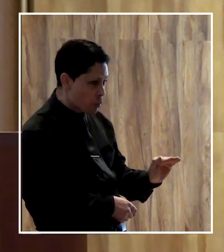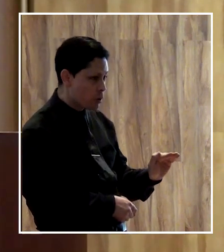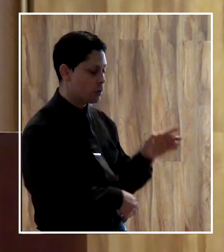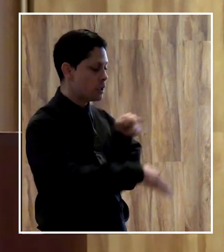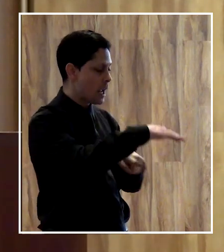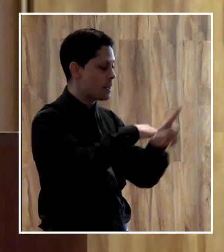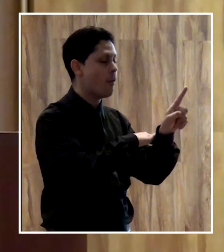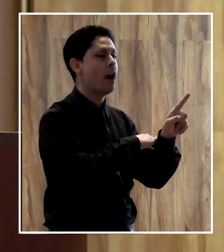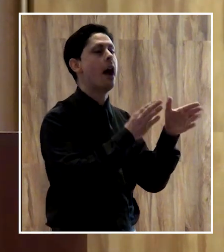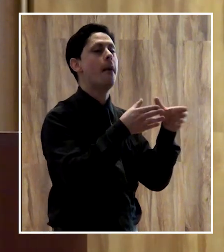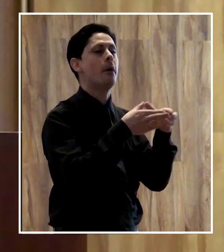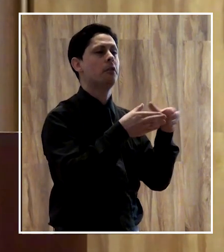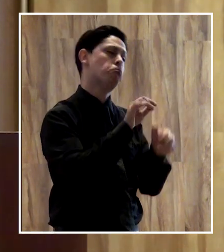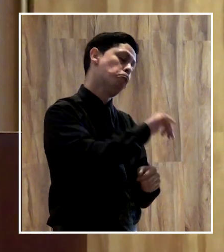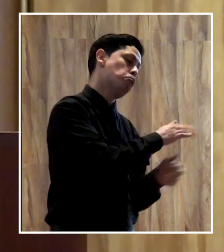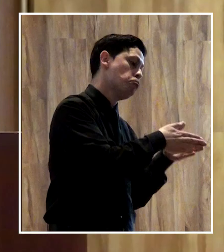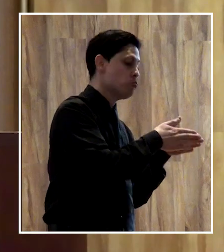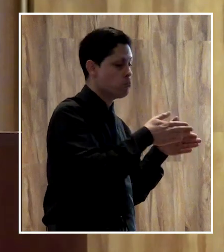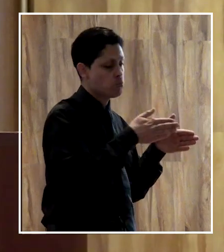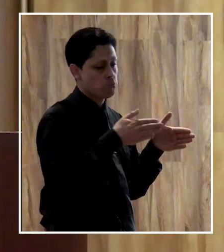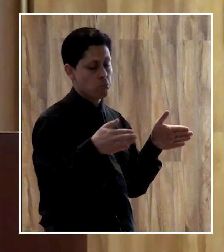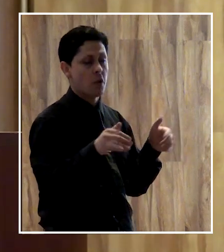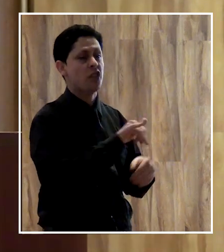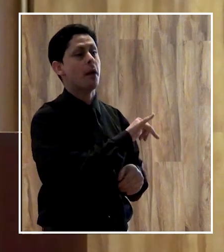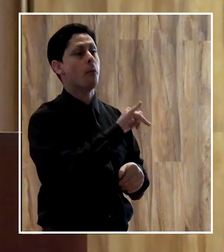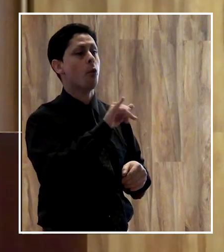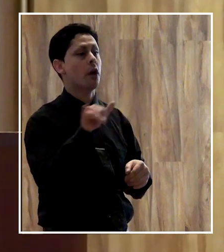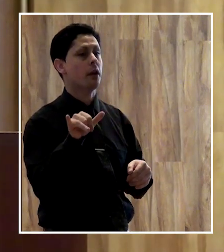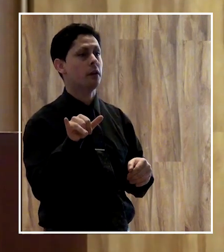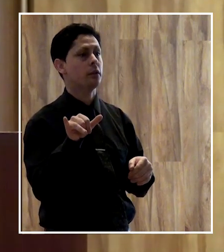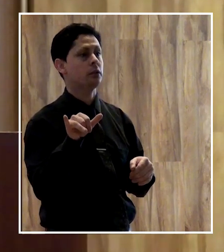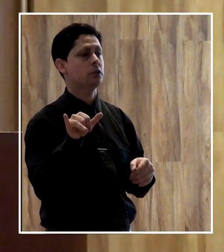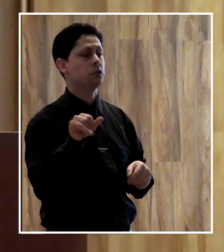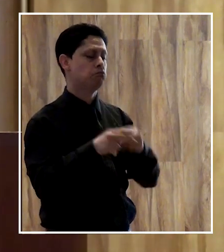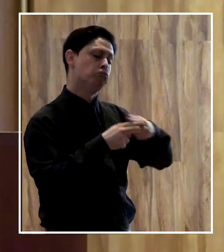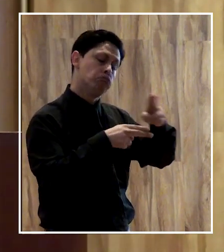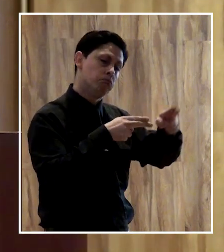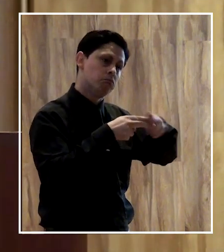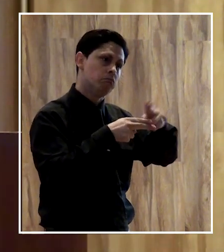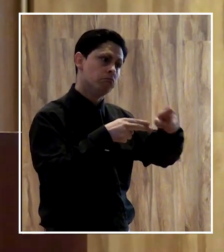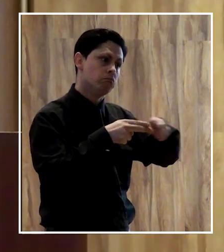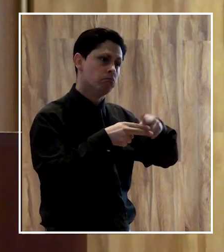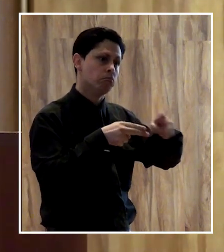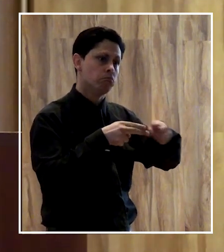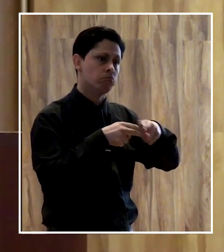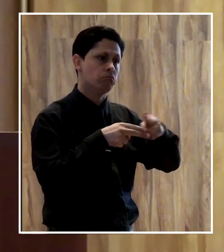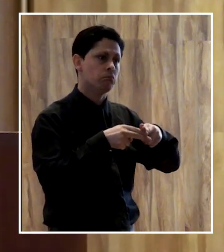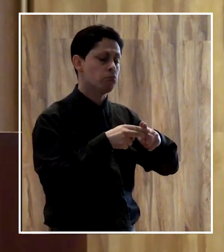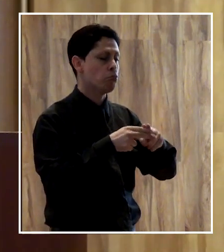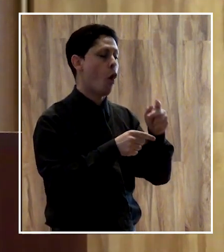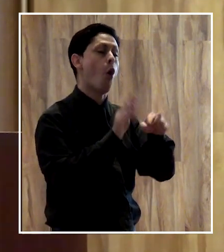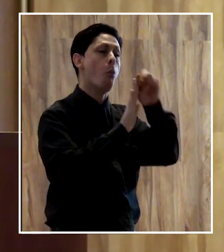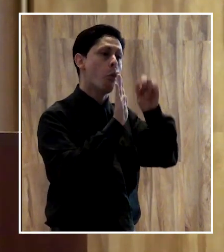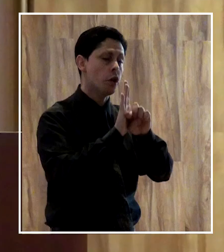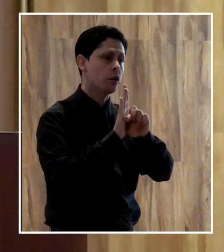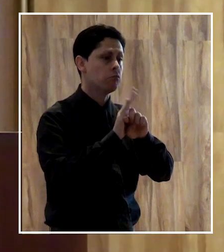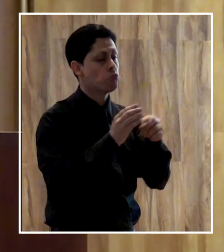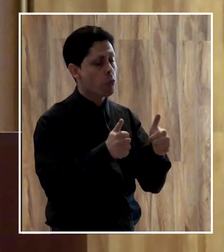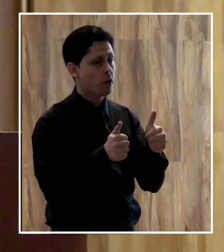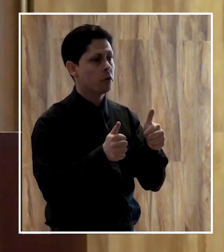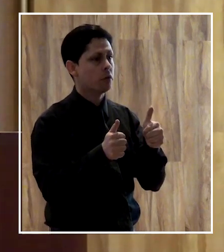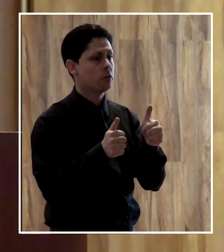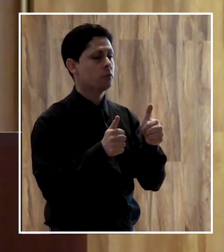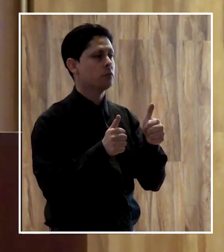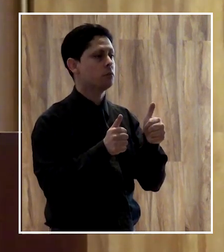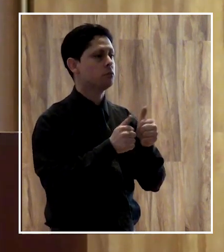¿no? Y después que quedó resuelto el tema de incorporarse a un proyecto, me dijeron,